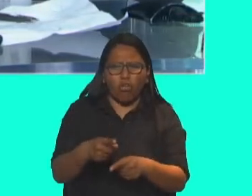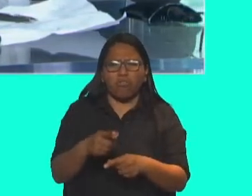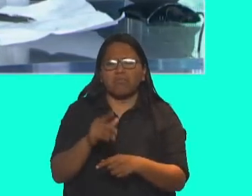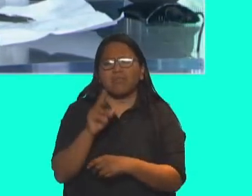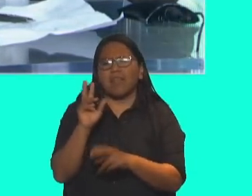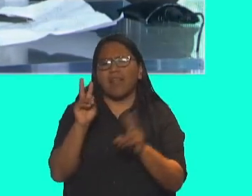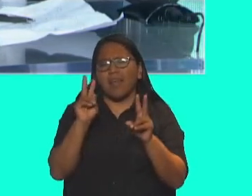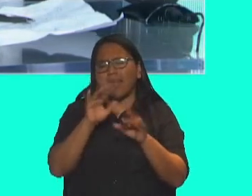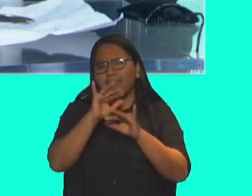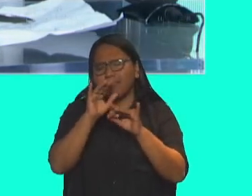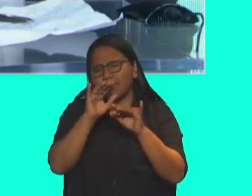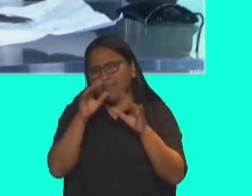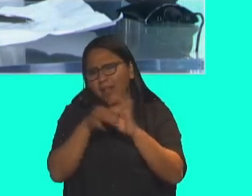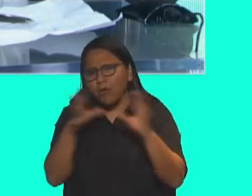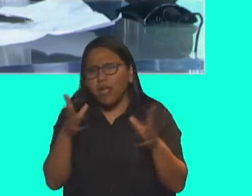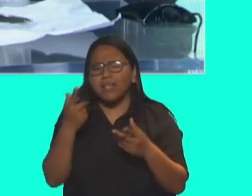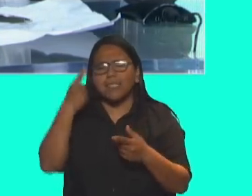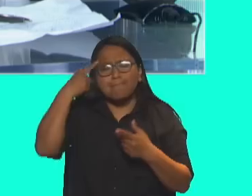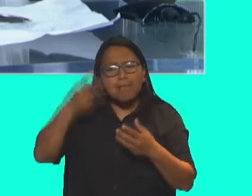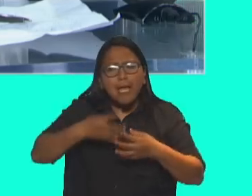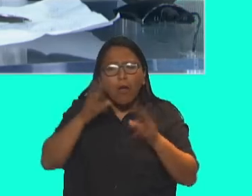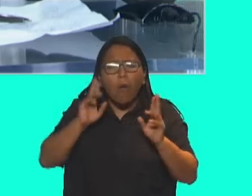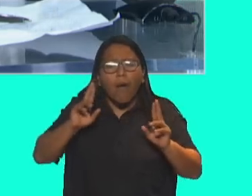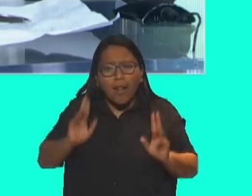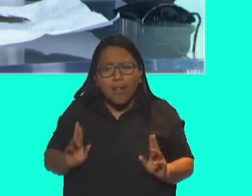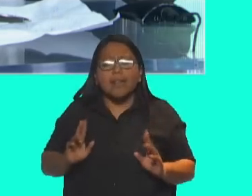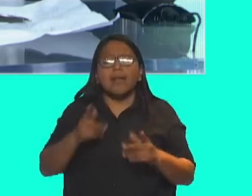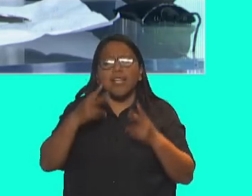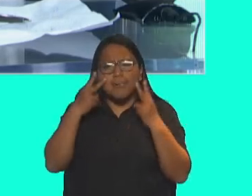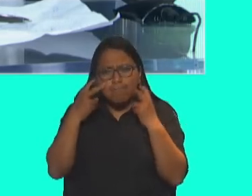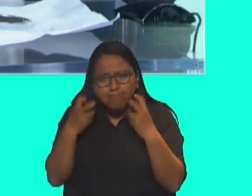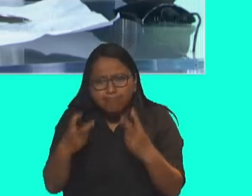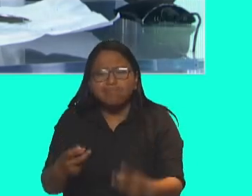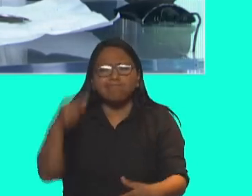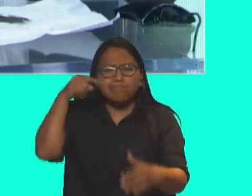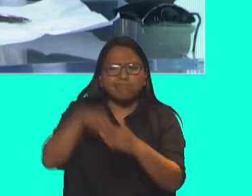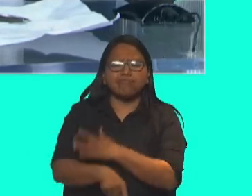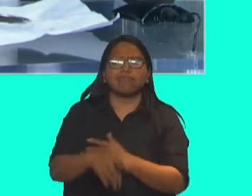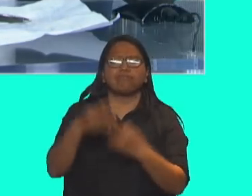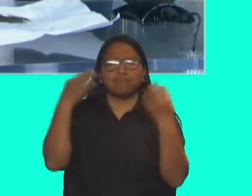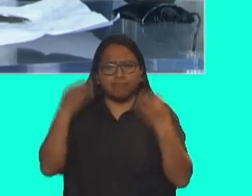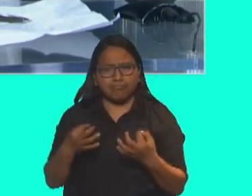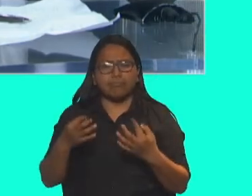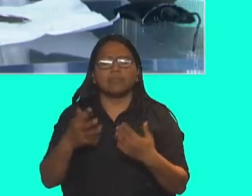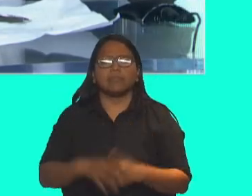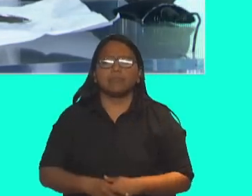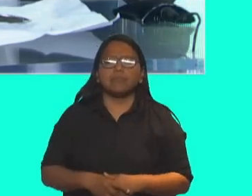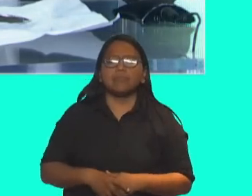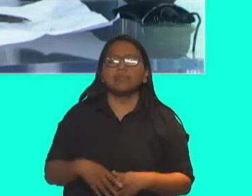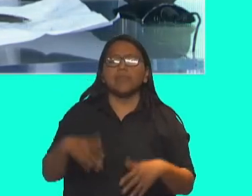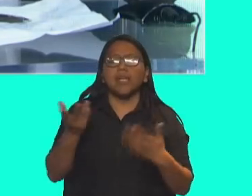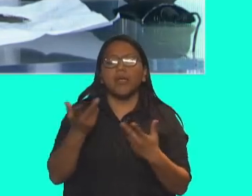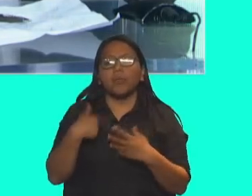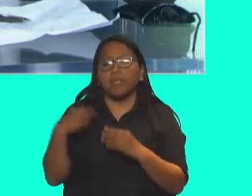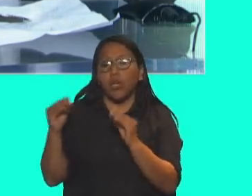y espero que la investigación sea exhaustiva espero que se llegue a fondo y esto es como decíamos fuera de cámara con mi